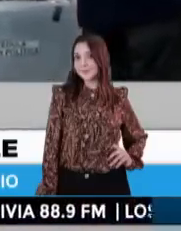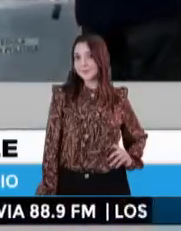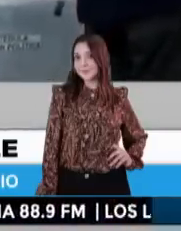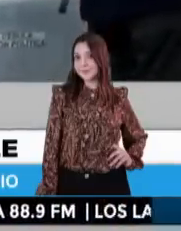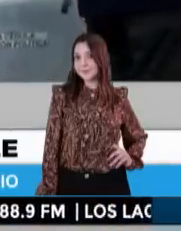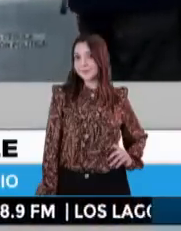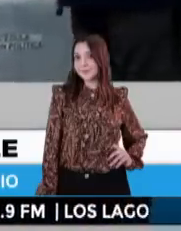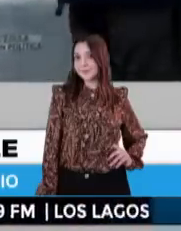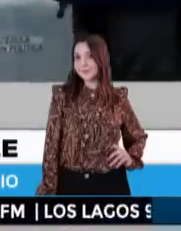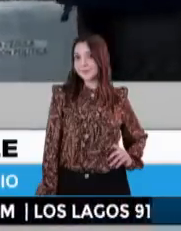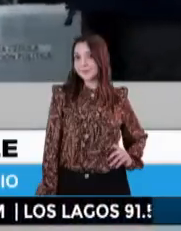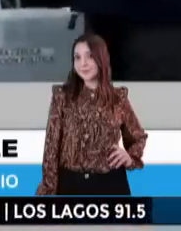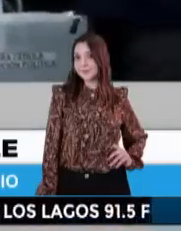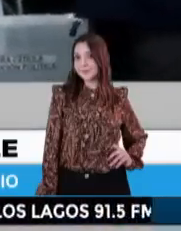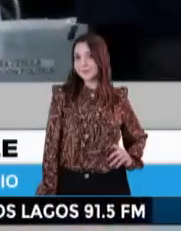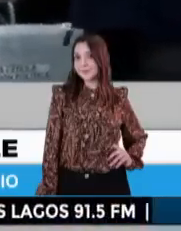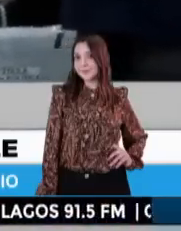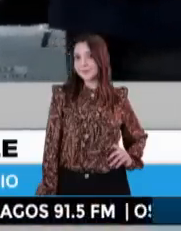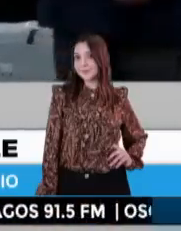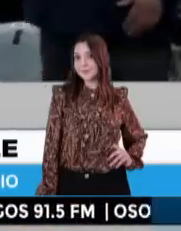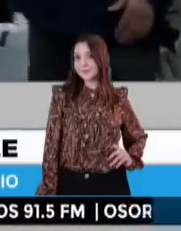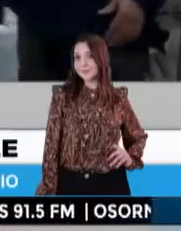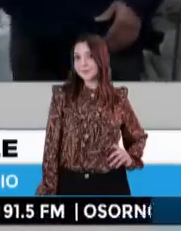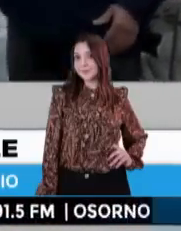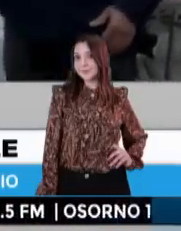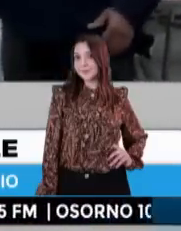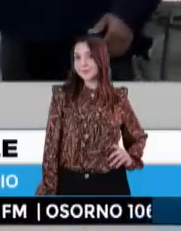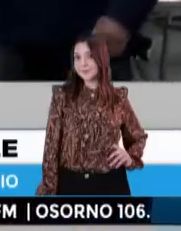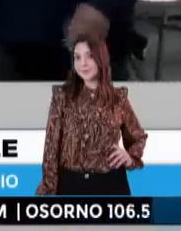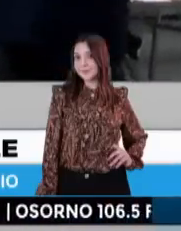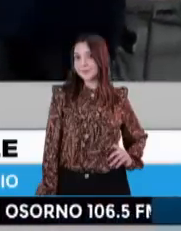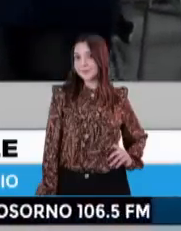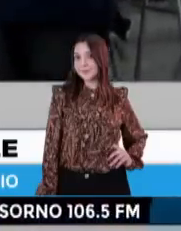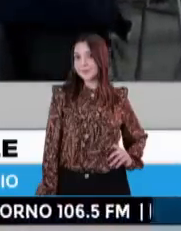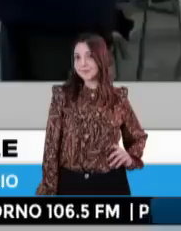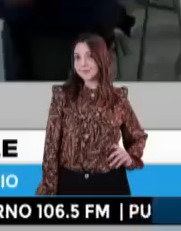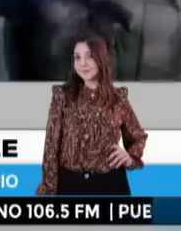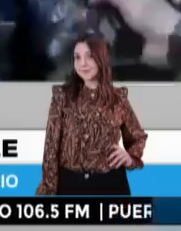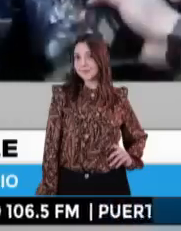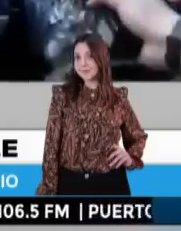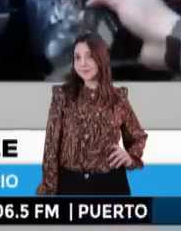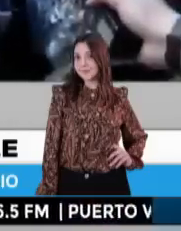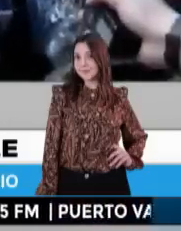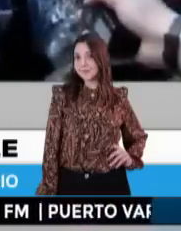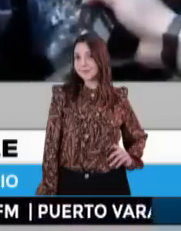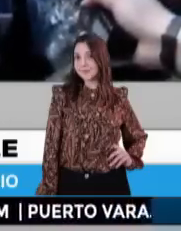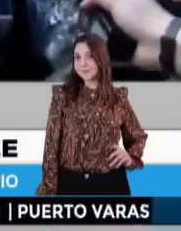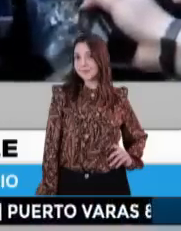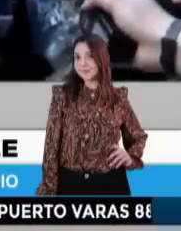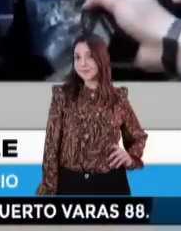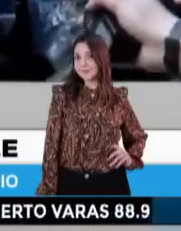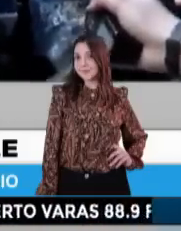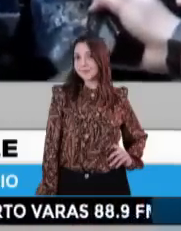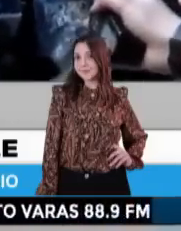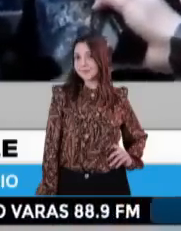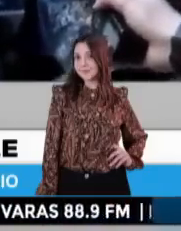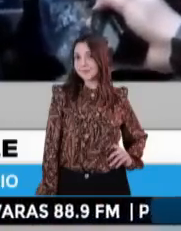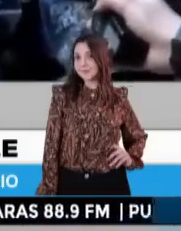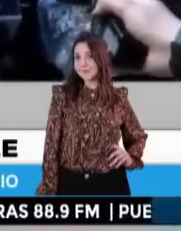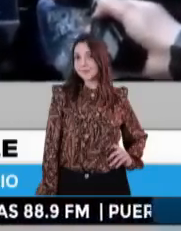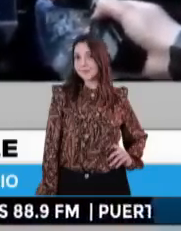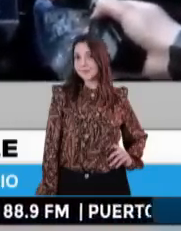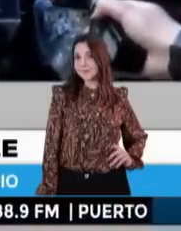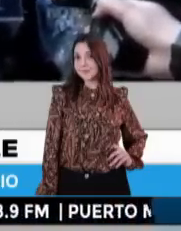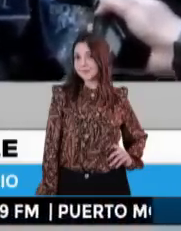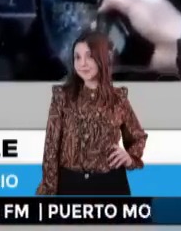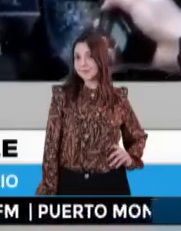alejó del PS y del PPD. Ahora, podría ser que mañana diga, estoy por el apruebo, claro, y se acerca, claro, de nuevo. Pero ayer yo diría que se alejó de